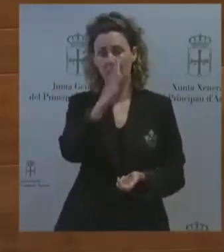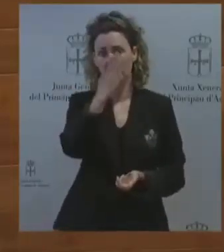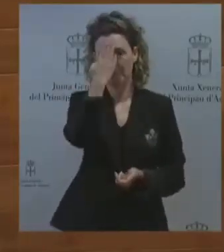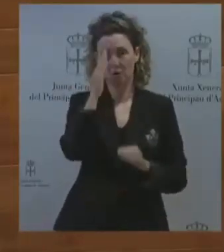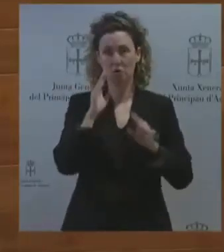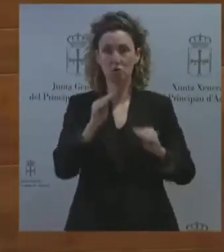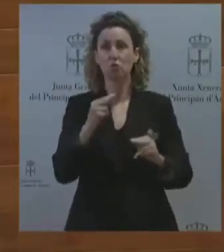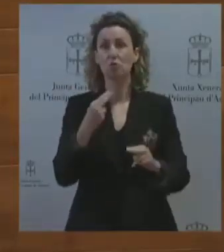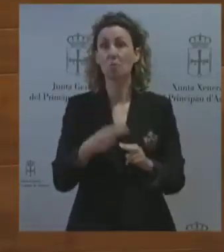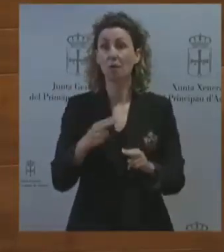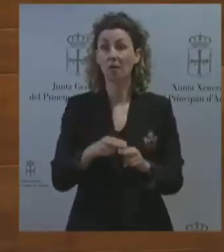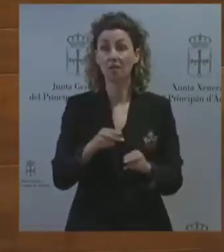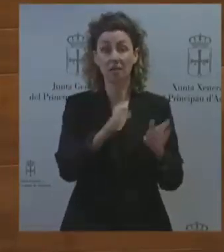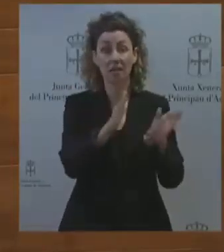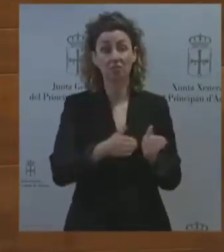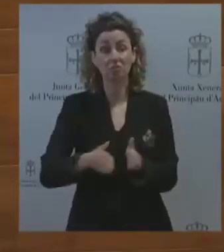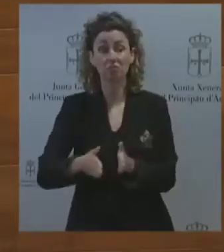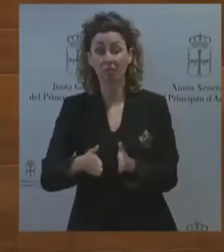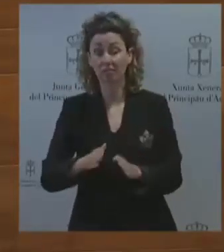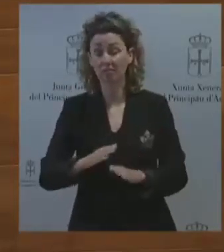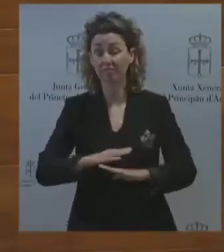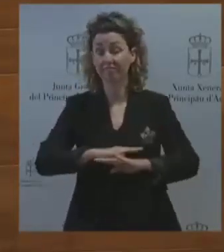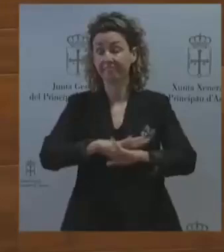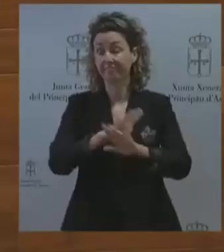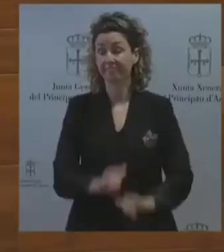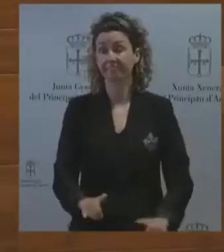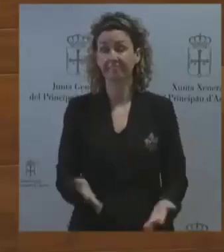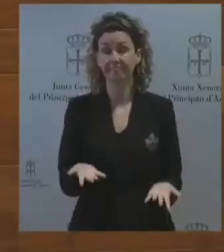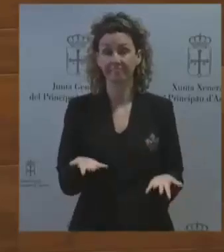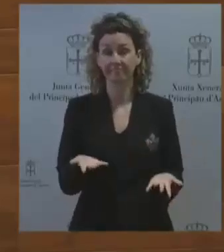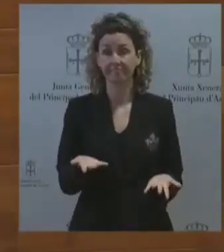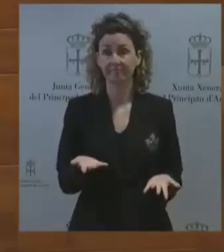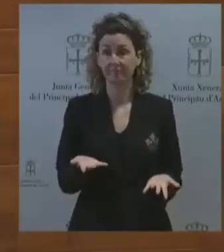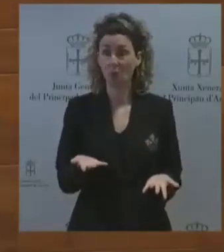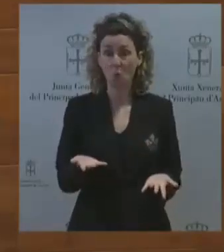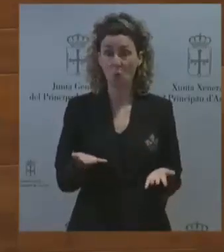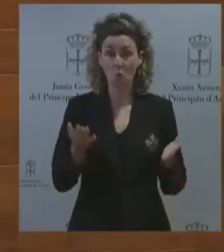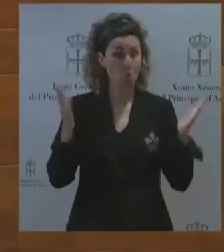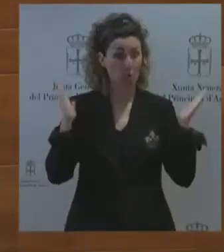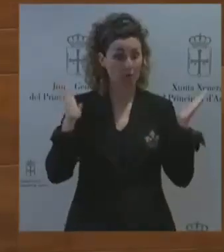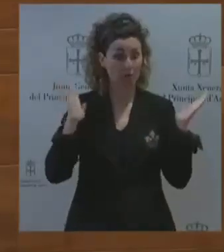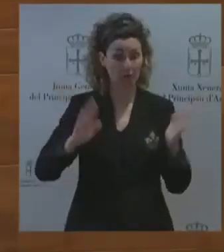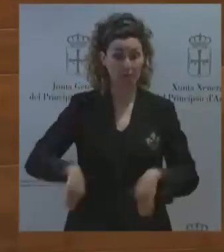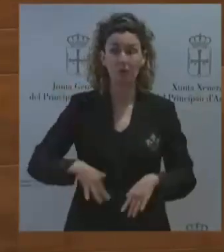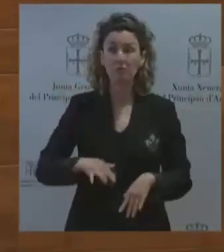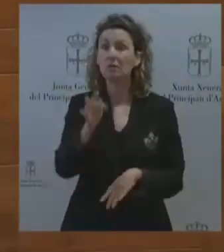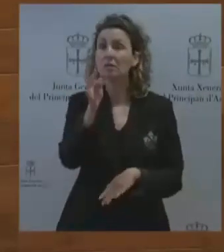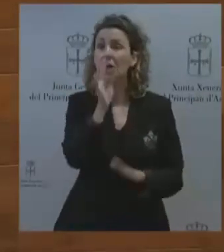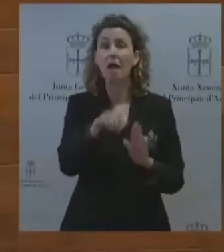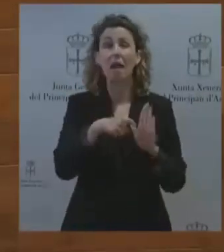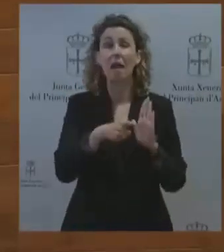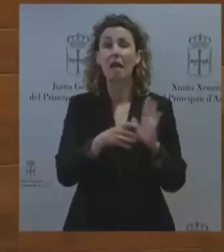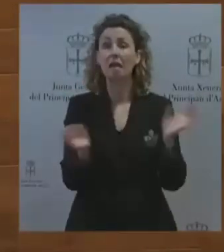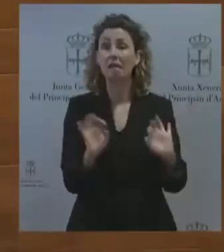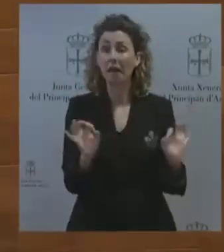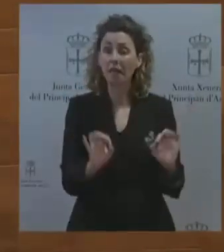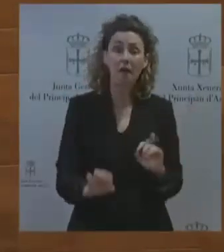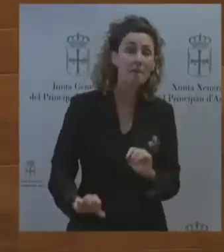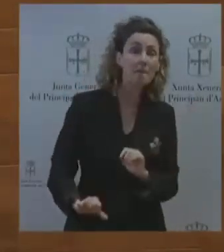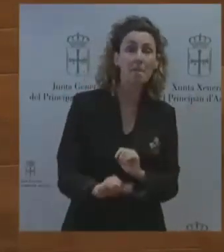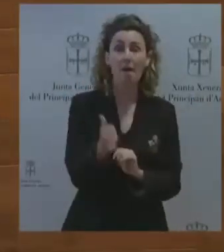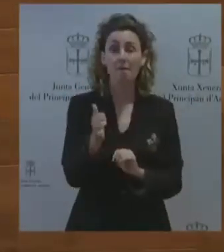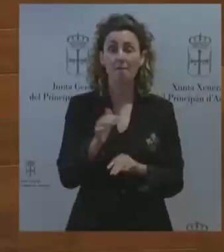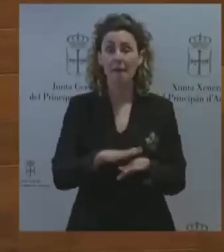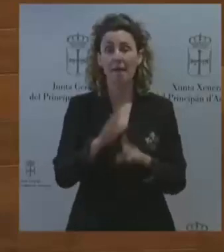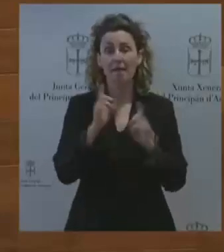final. Tan para el final que no le dio tiempo a aprobar ninguna ley para intentar revertir esta problemática. Ha sido